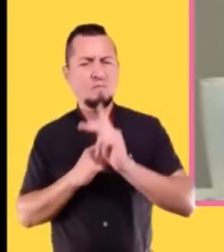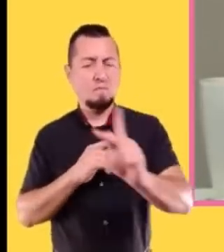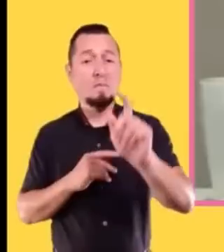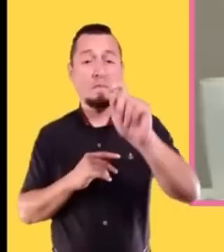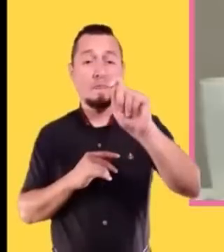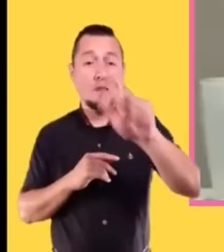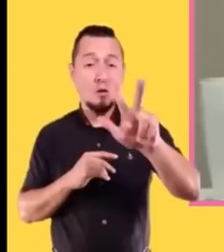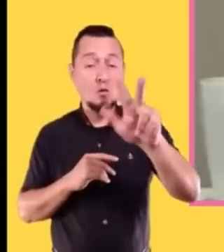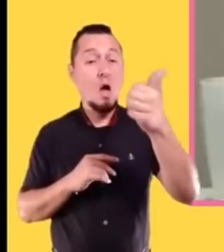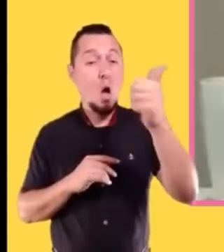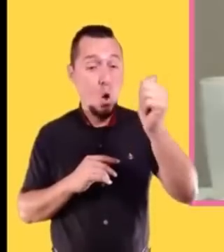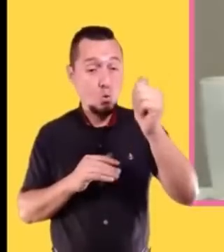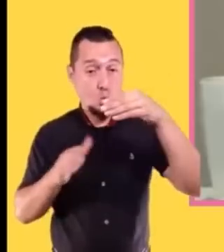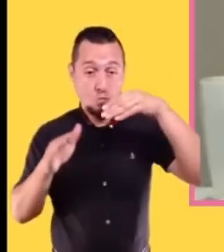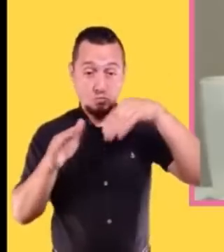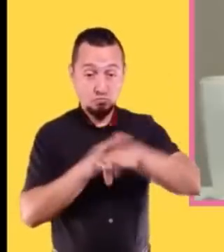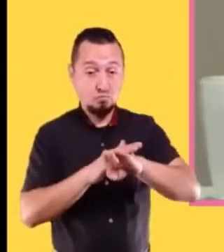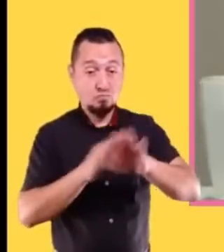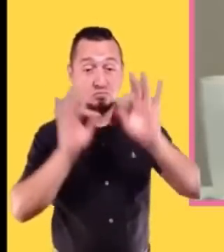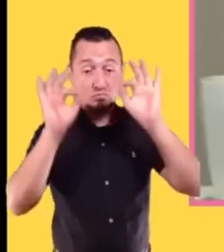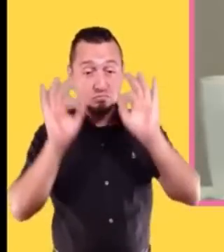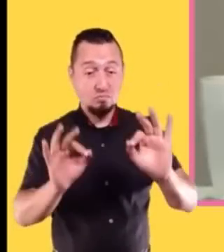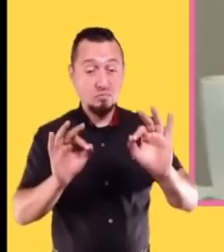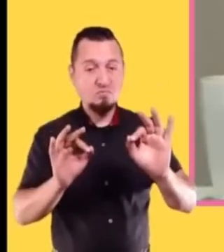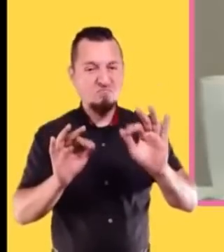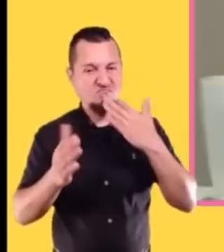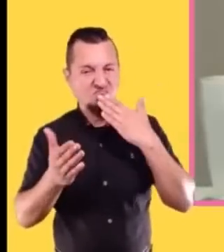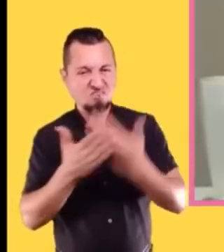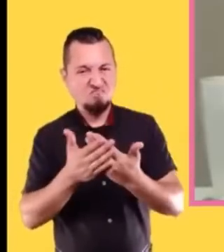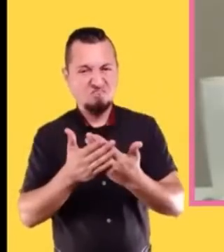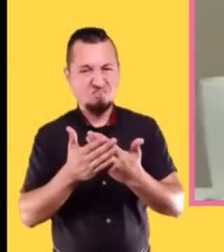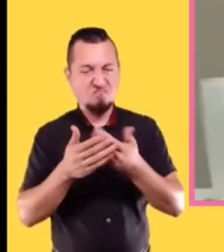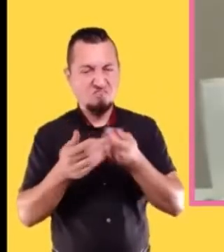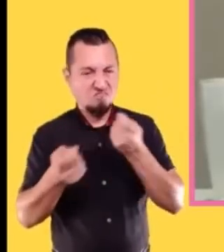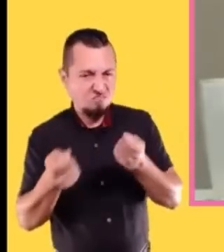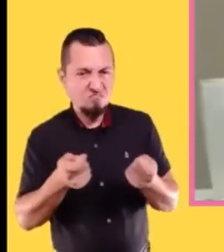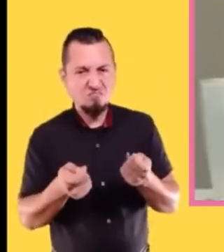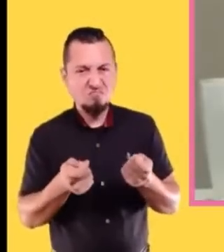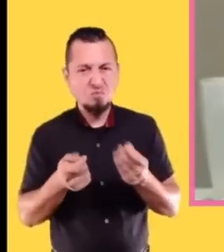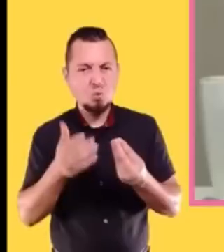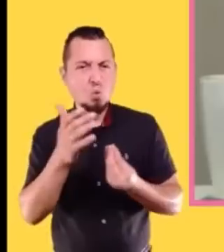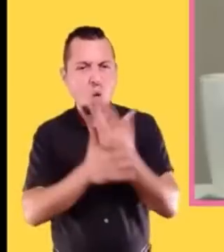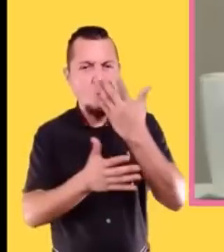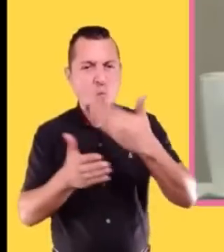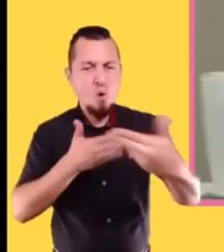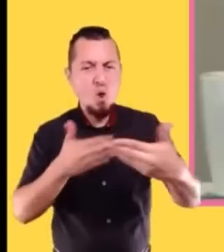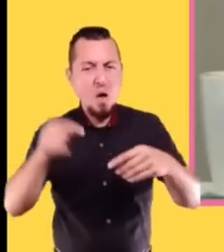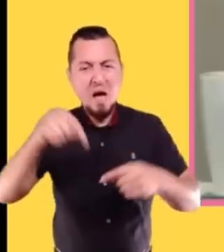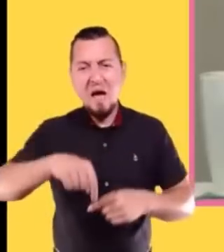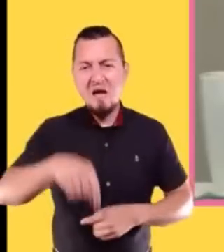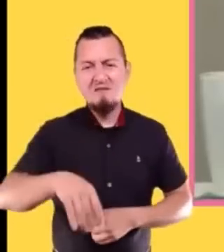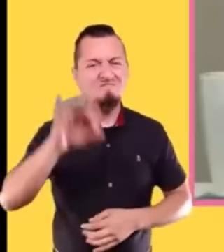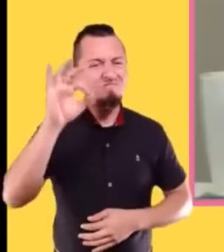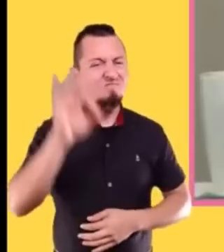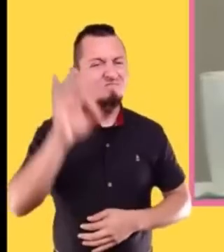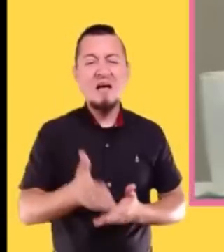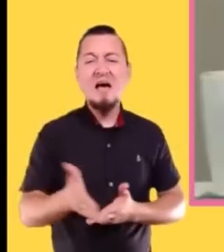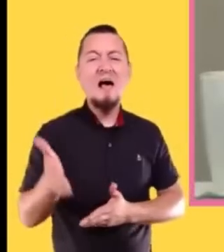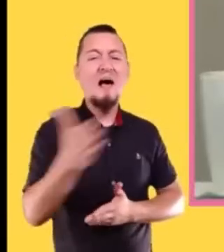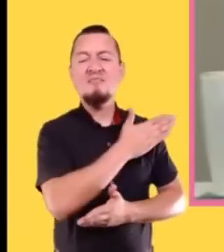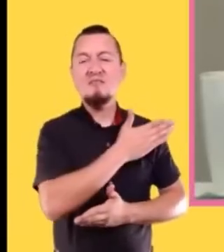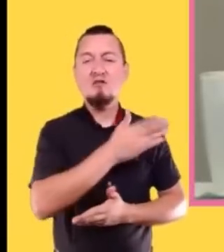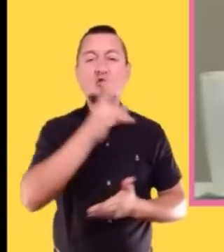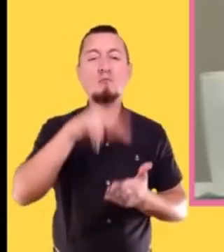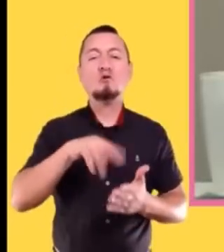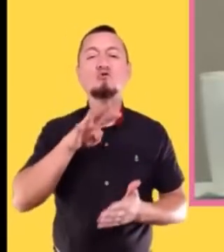agosto con un sistema educativo sólido, resiliente e innovador que hemos construido juntos durante los últimos 5